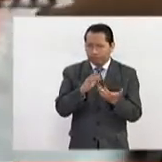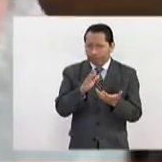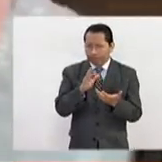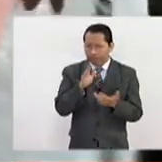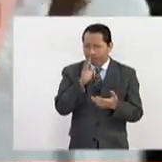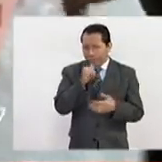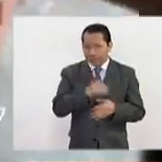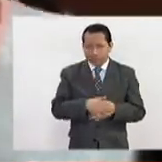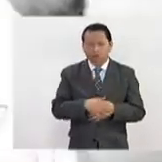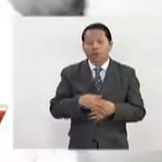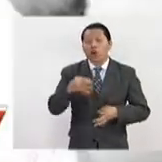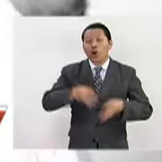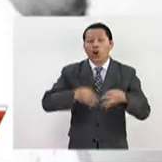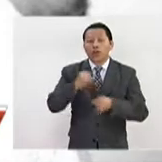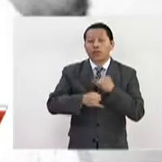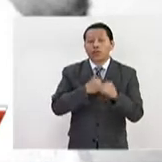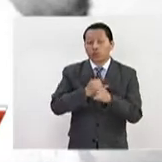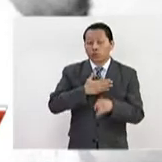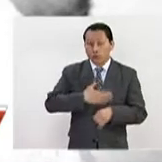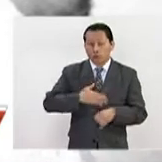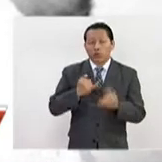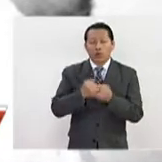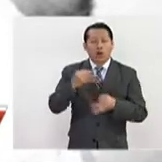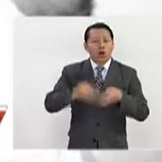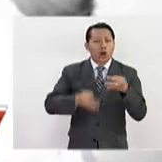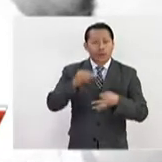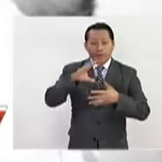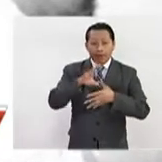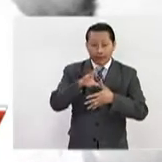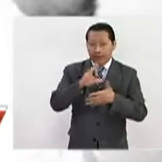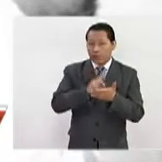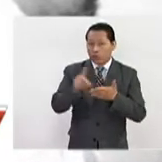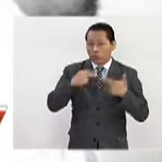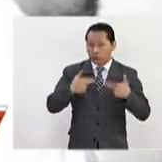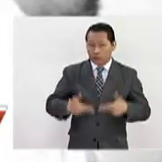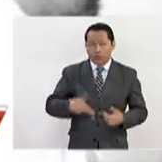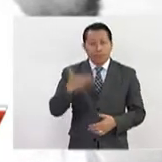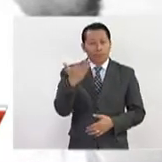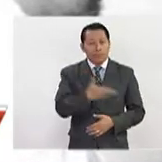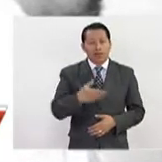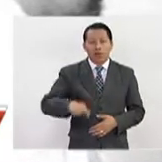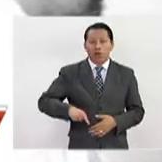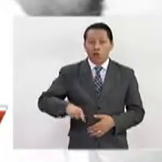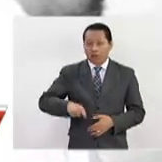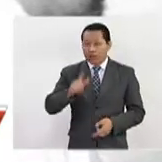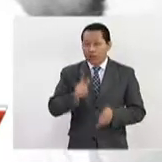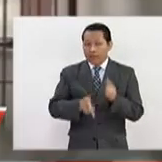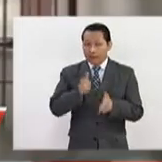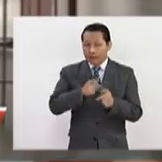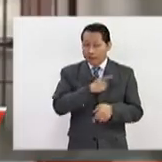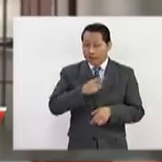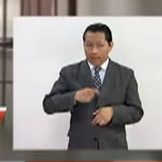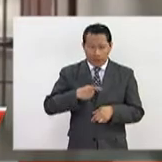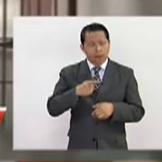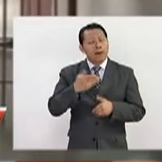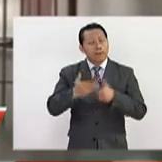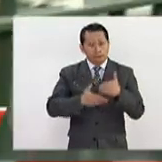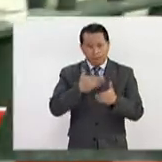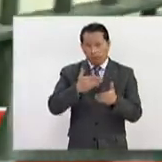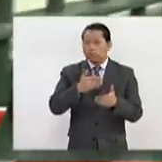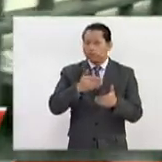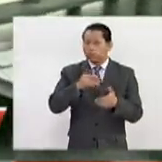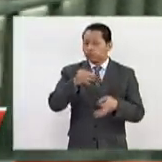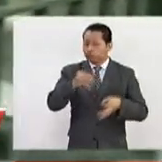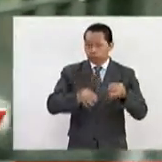Corte Internacional de Justicia y la Comisión Interamericana de Derechos Humanos solicitaron al gobierno de Texas reponer el proceso legal, así como